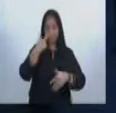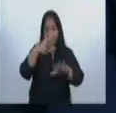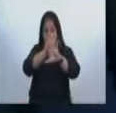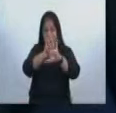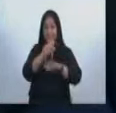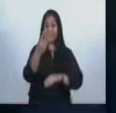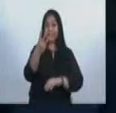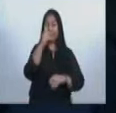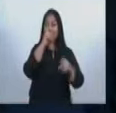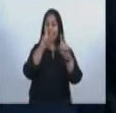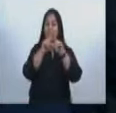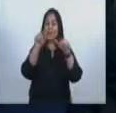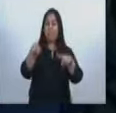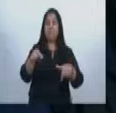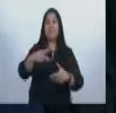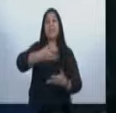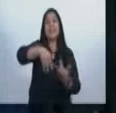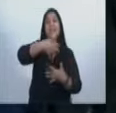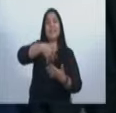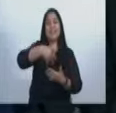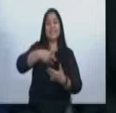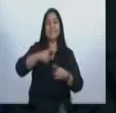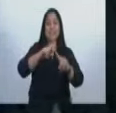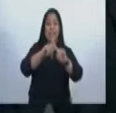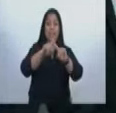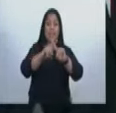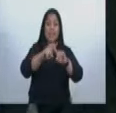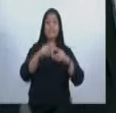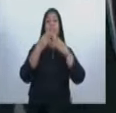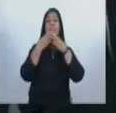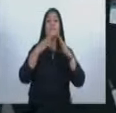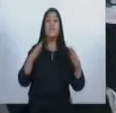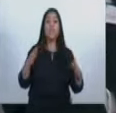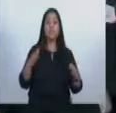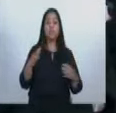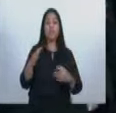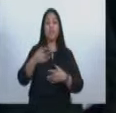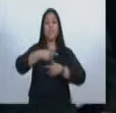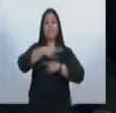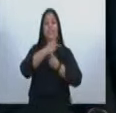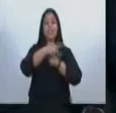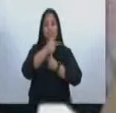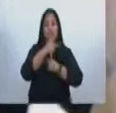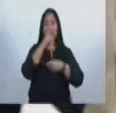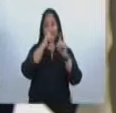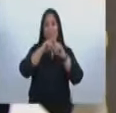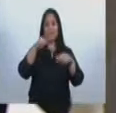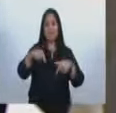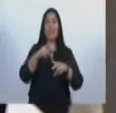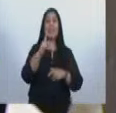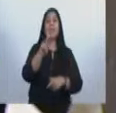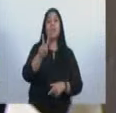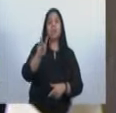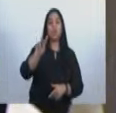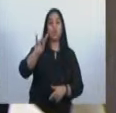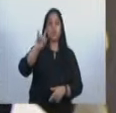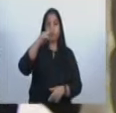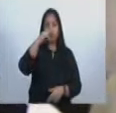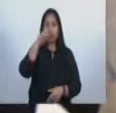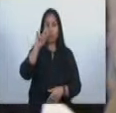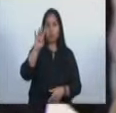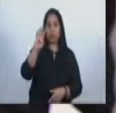Pero además estamos también en X en Facebook en tiktok y en YouTube recuerde el Hash dialogo